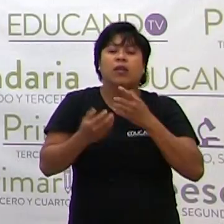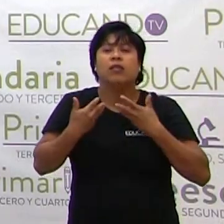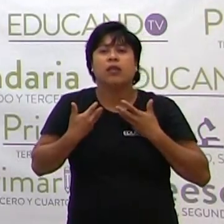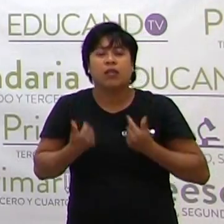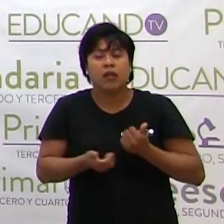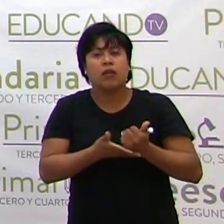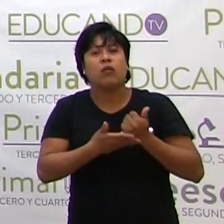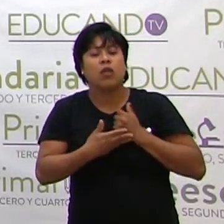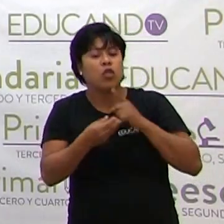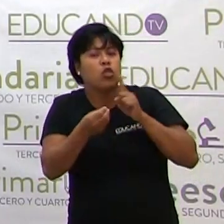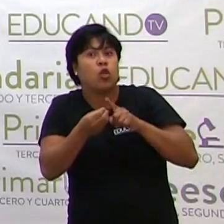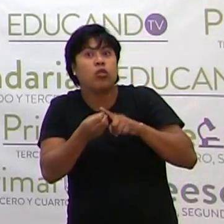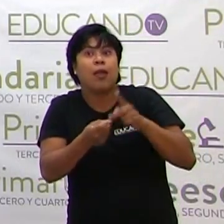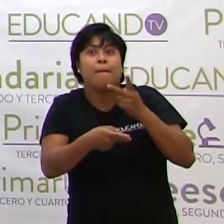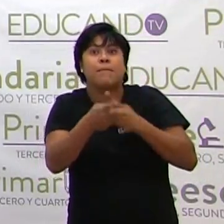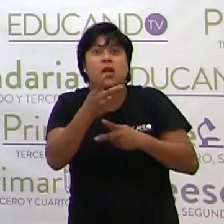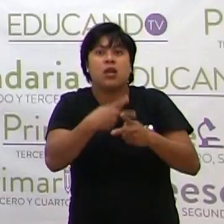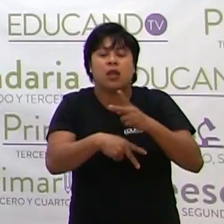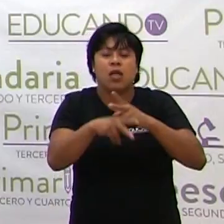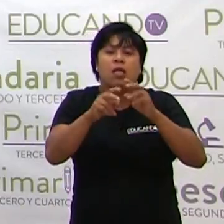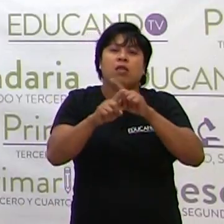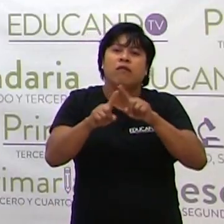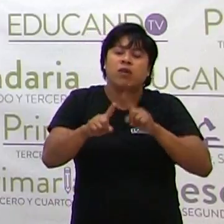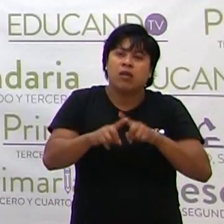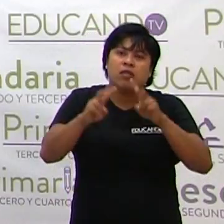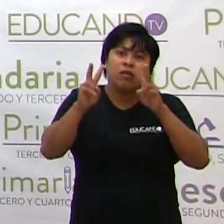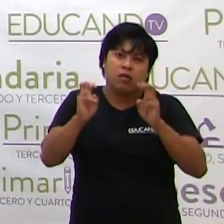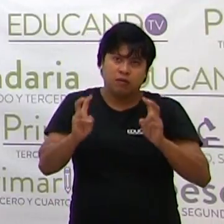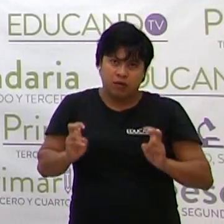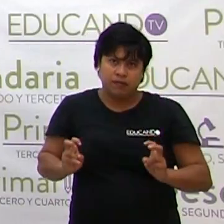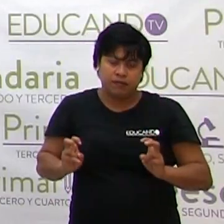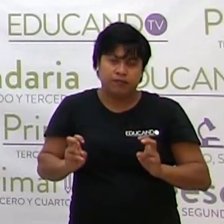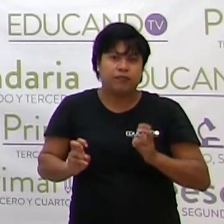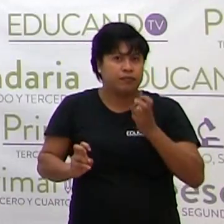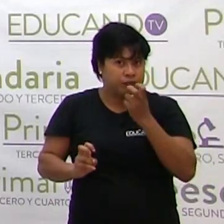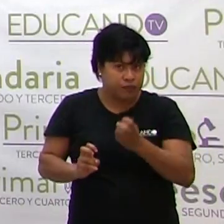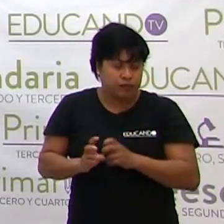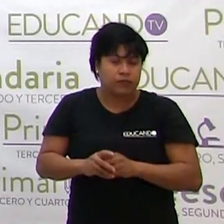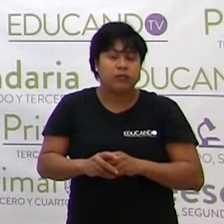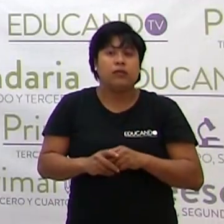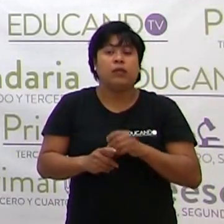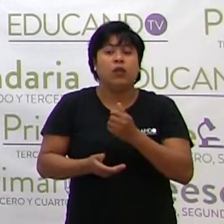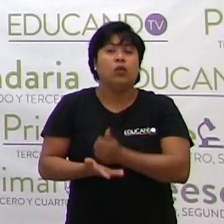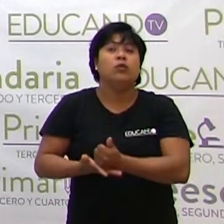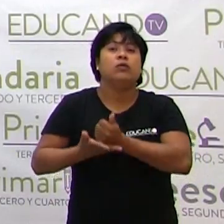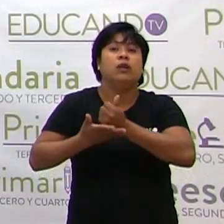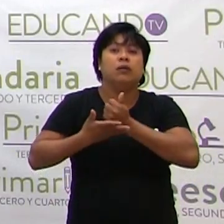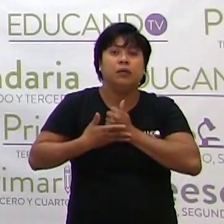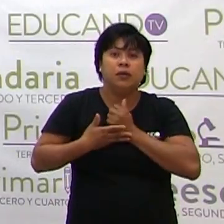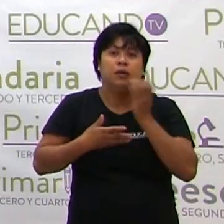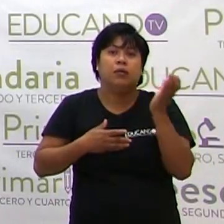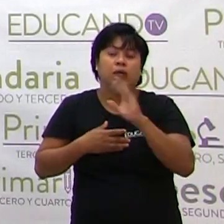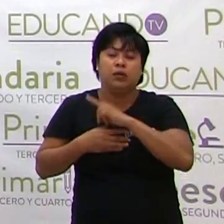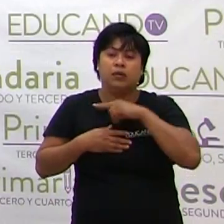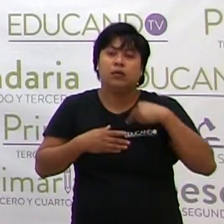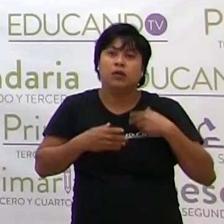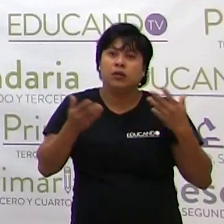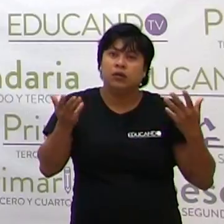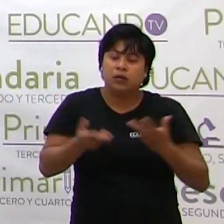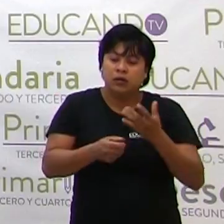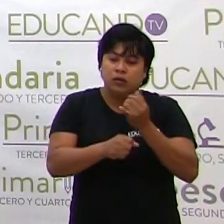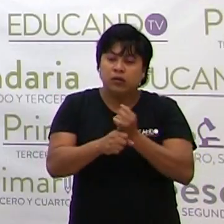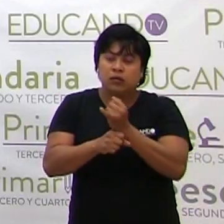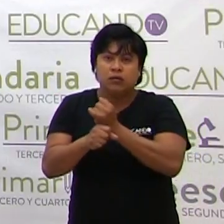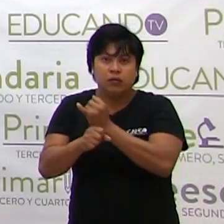comprender de dónde provienen los temas determinados. Bien, ellos nos ayudan cuando hacemos investigaciones y